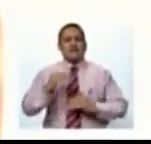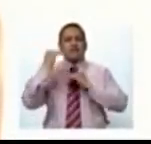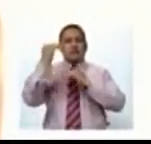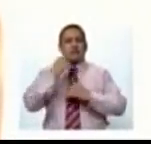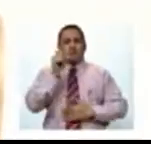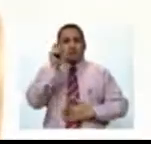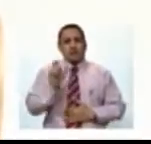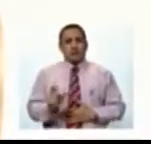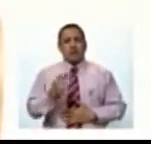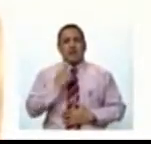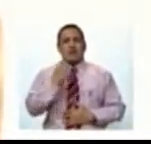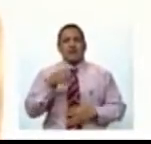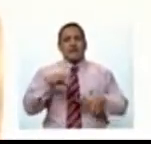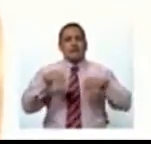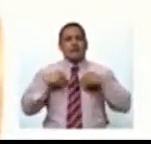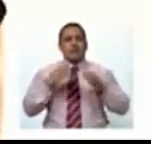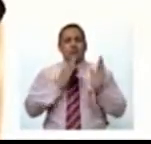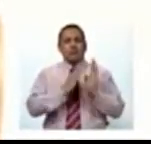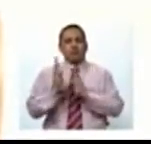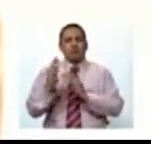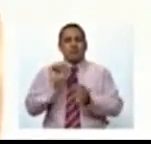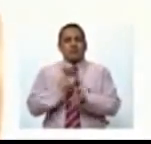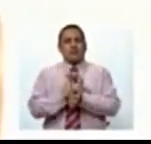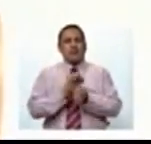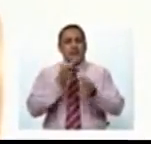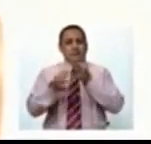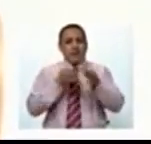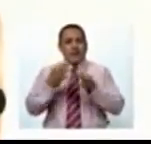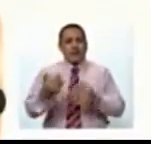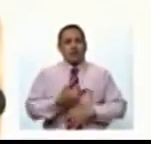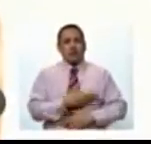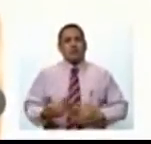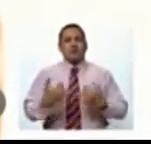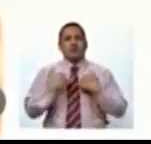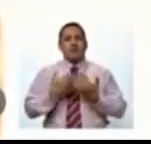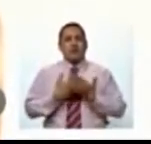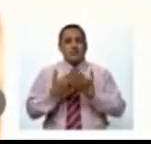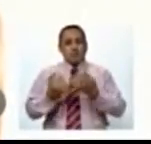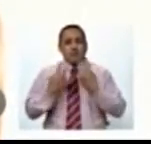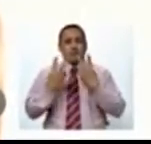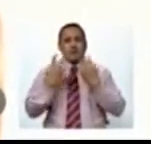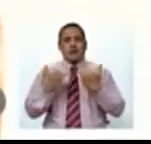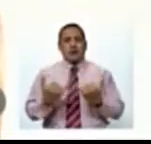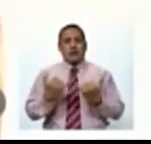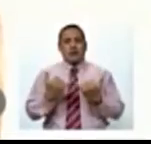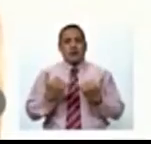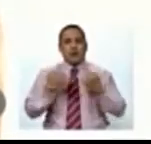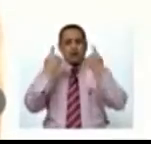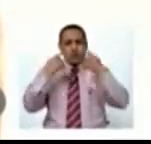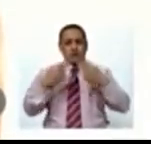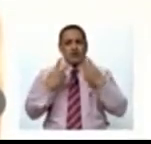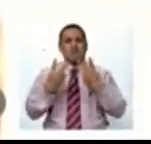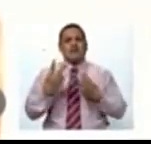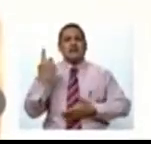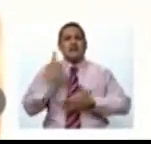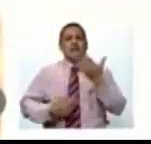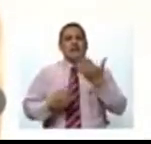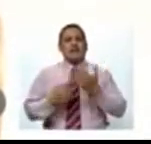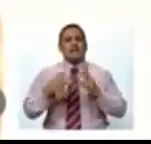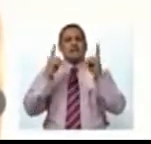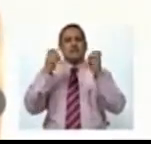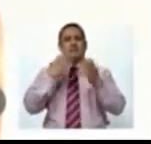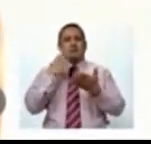una persona ser sometida a un proceso penal. Vale decir que el Estado tiene la potestad de determinar qué